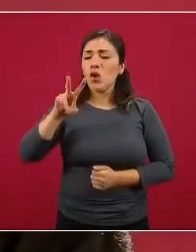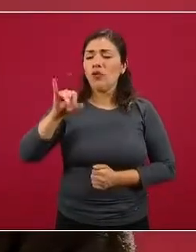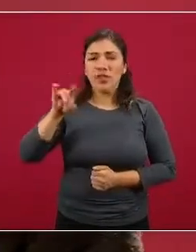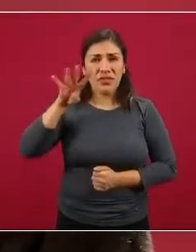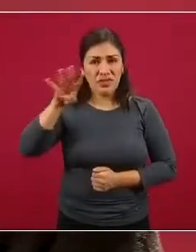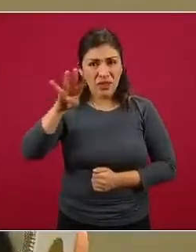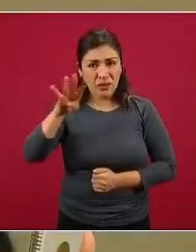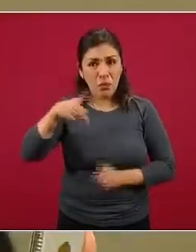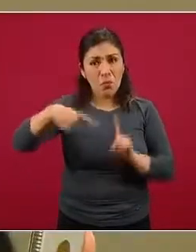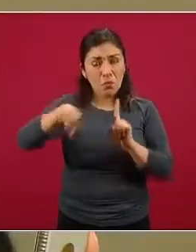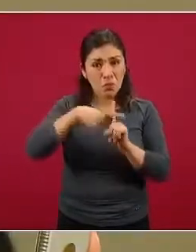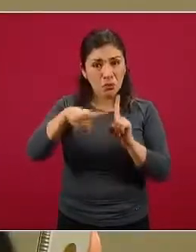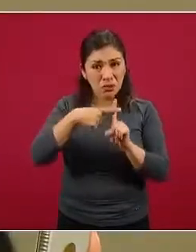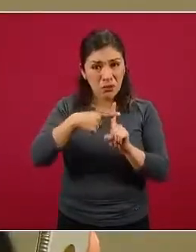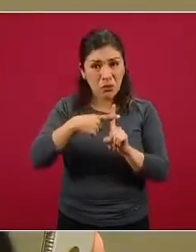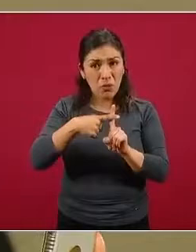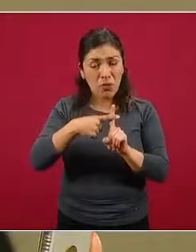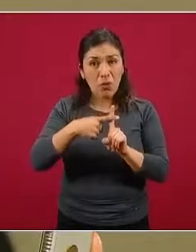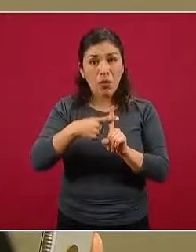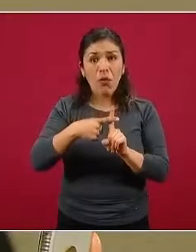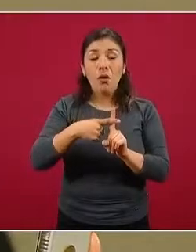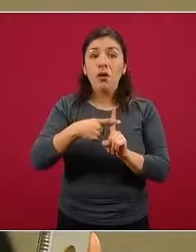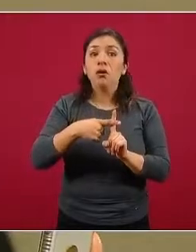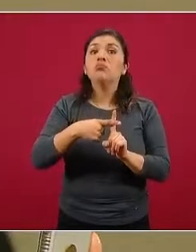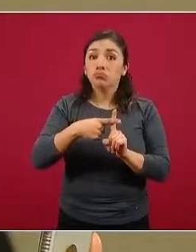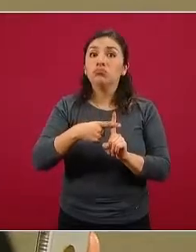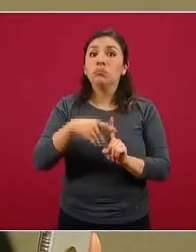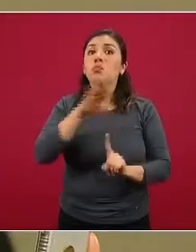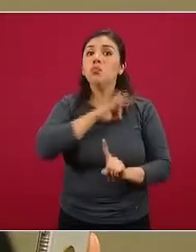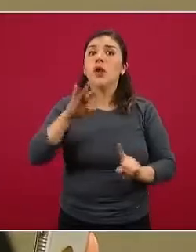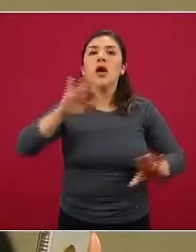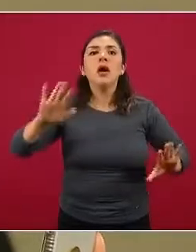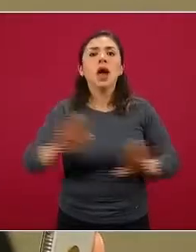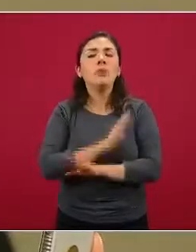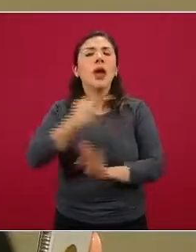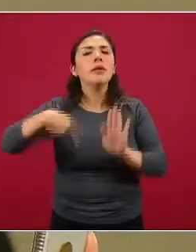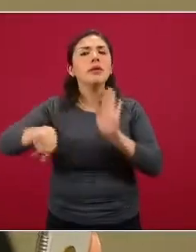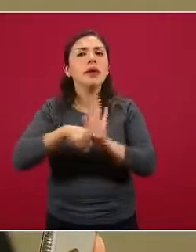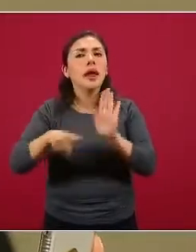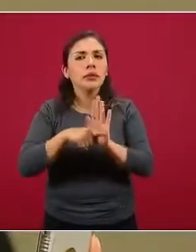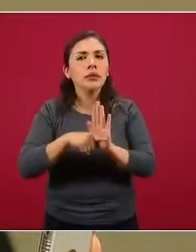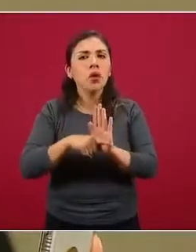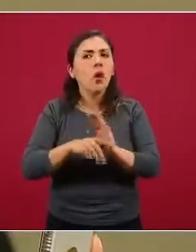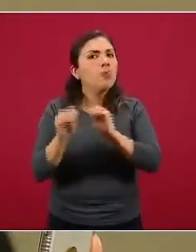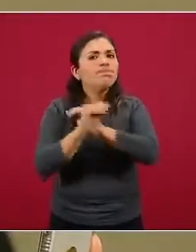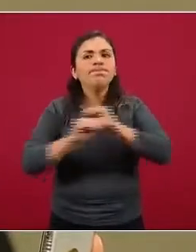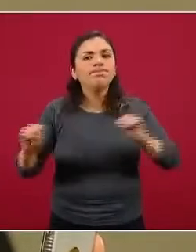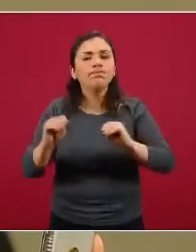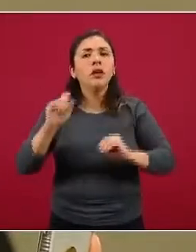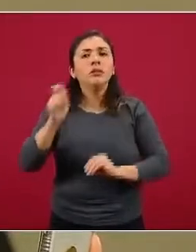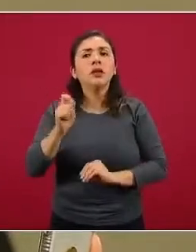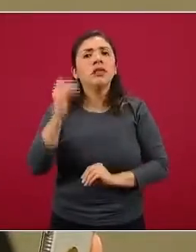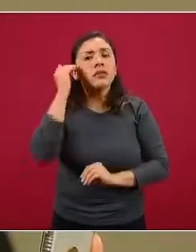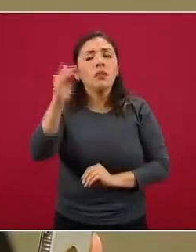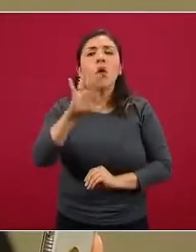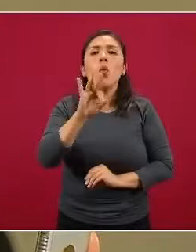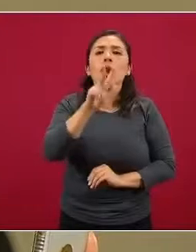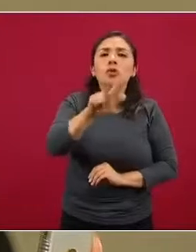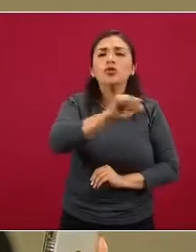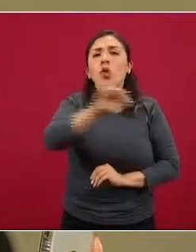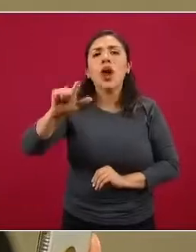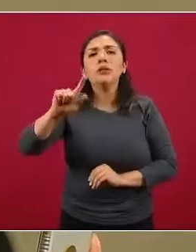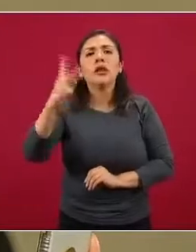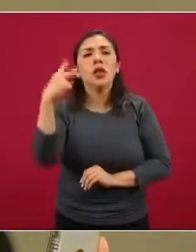COVID-19 positivo o presente puede cambiar a COVID-19 negativo o ausente en 48 a